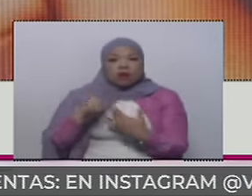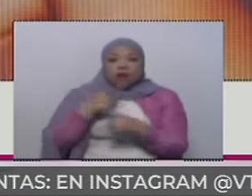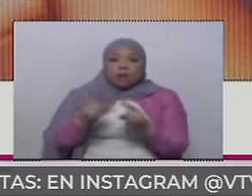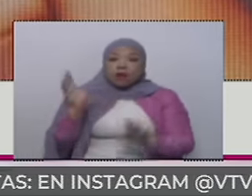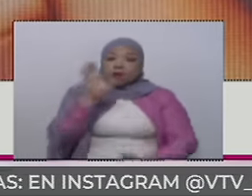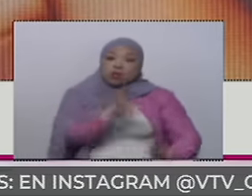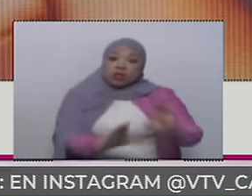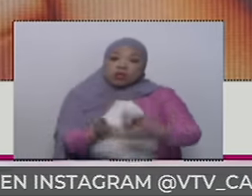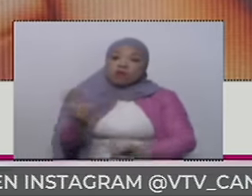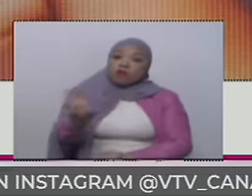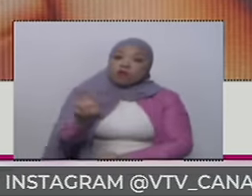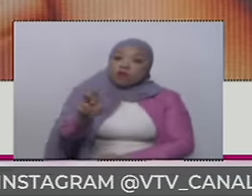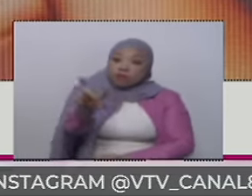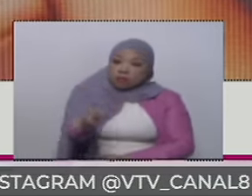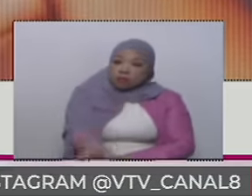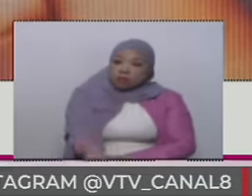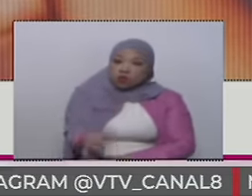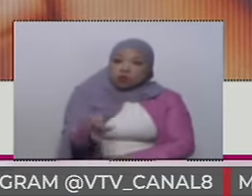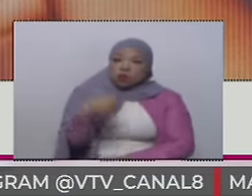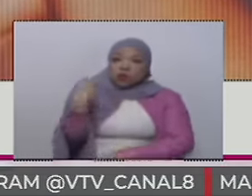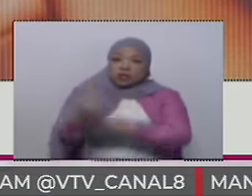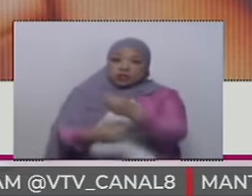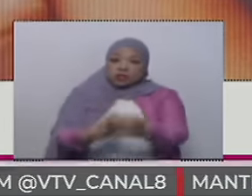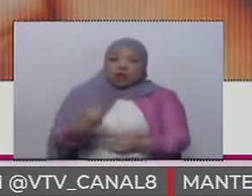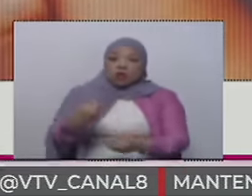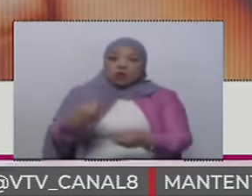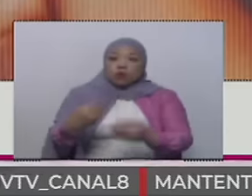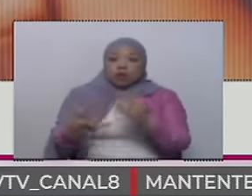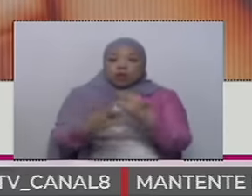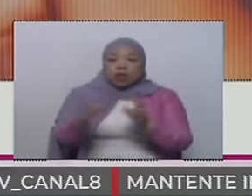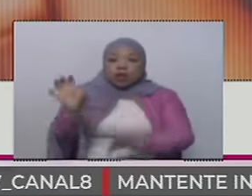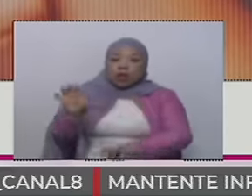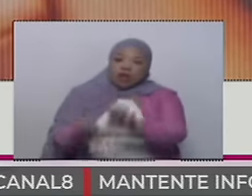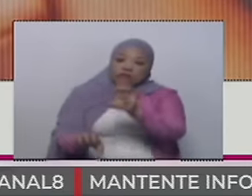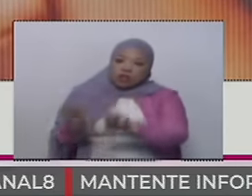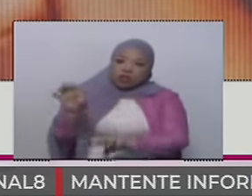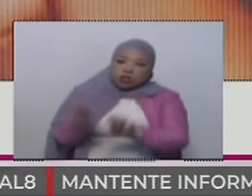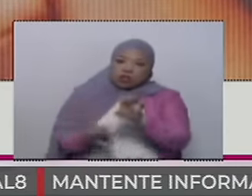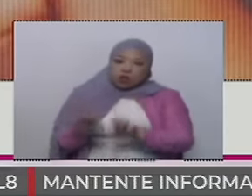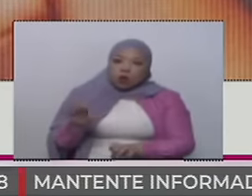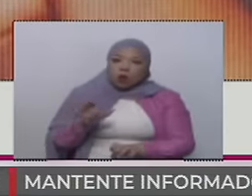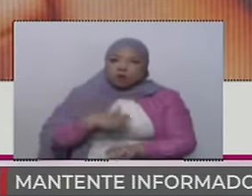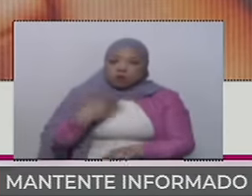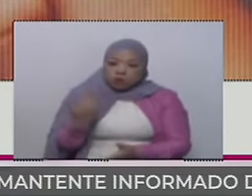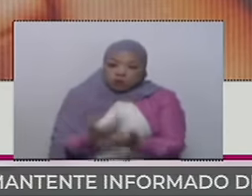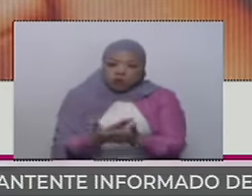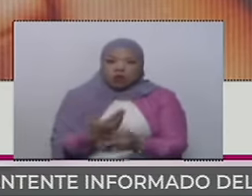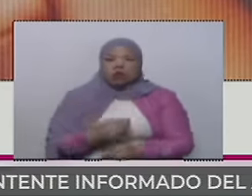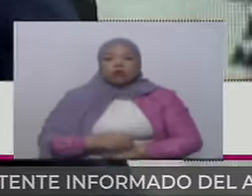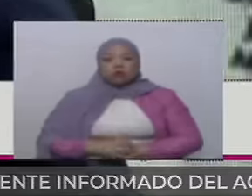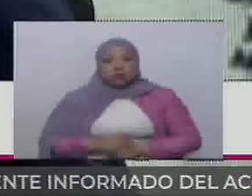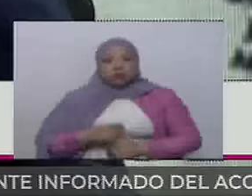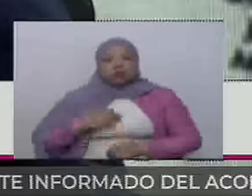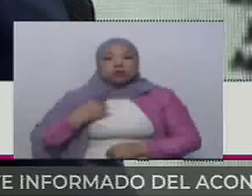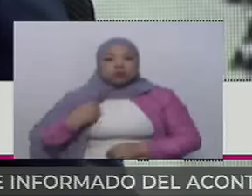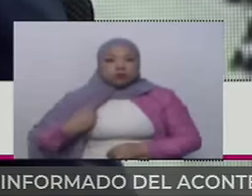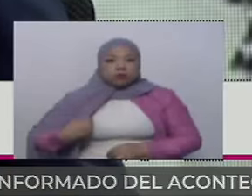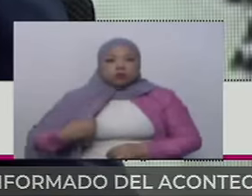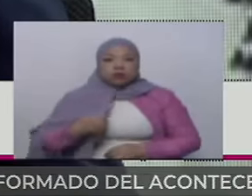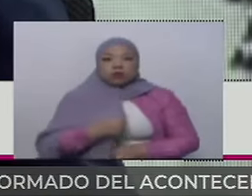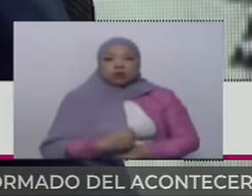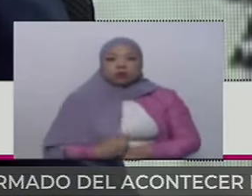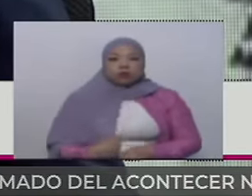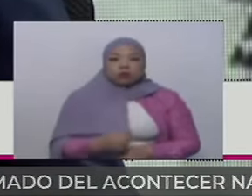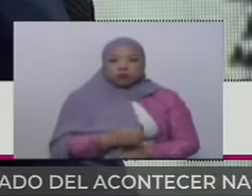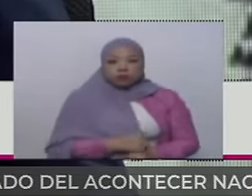venezolanos han creado instrumentos de diagnóstico, Gabriela. Sí, te presentamos recientemente en uno de sus